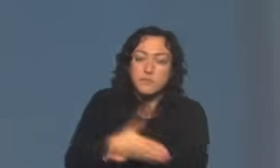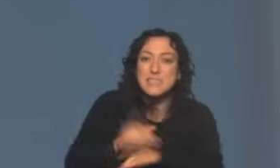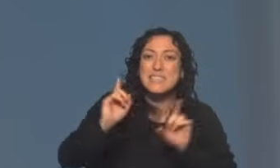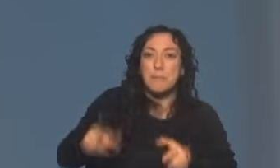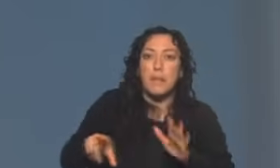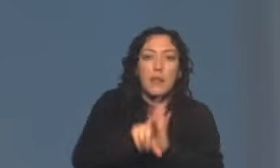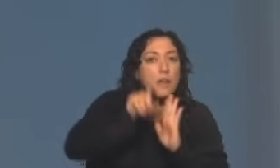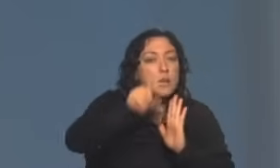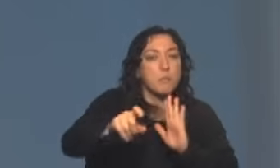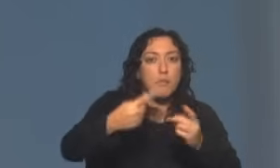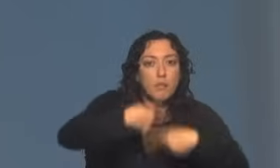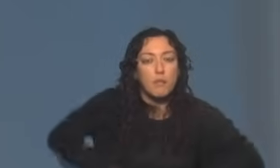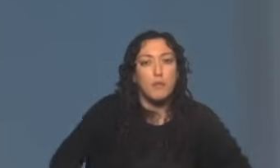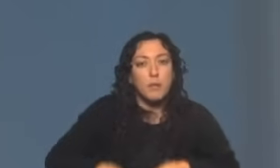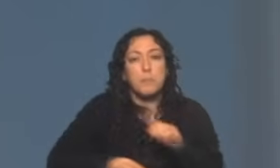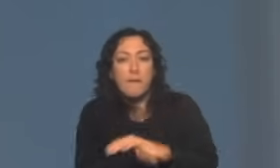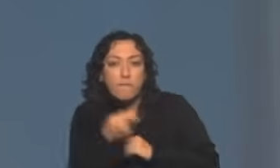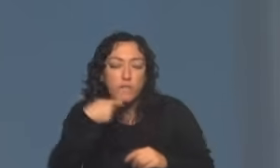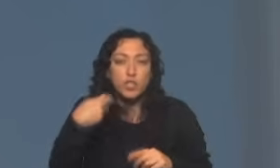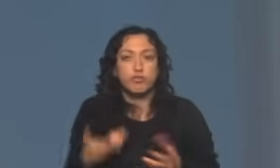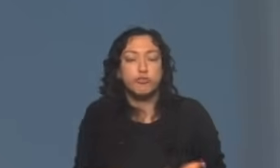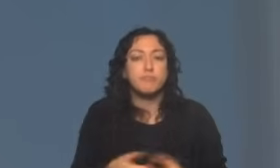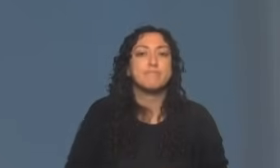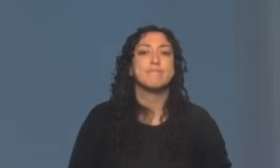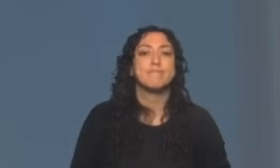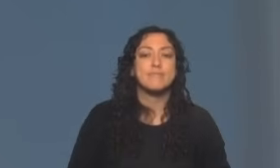torno a eso. Bueno, ahí, a ver...